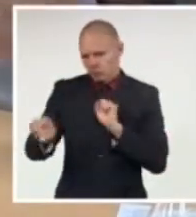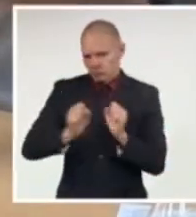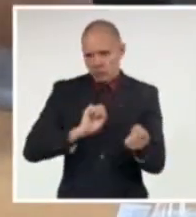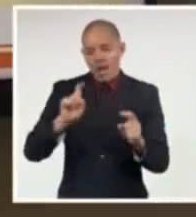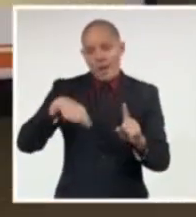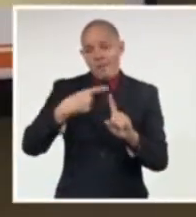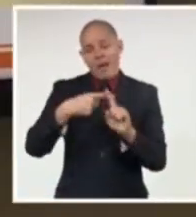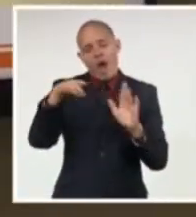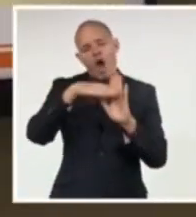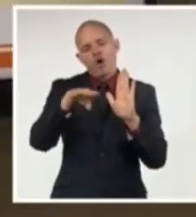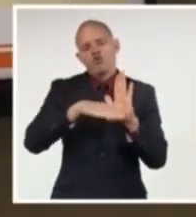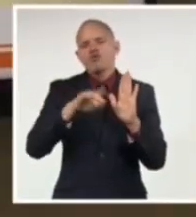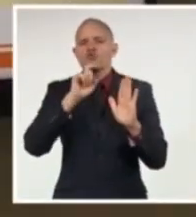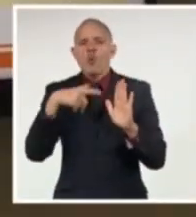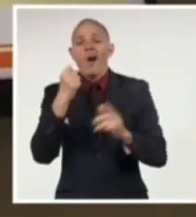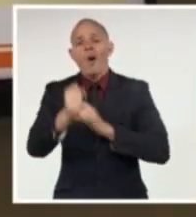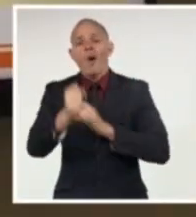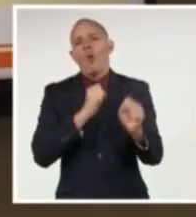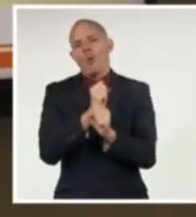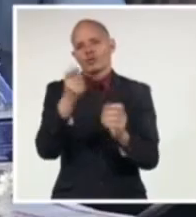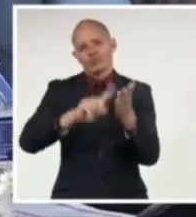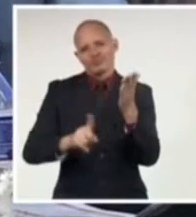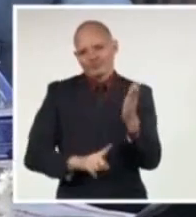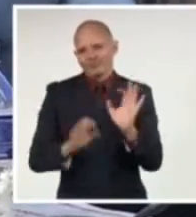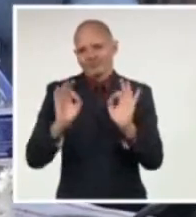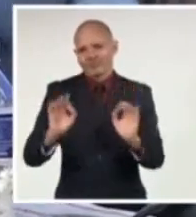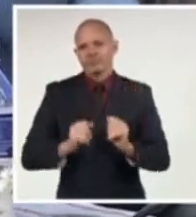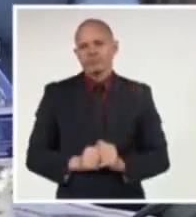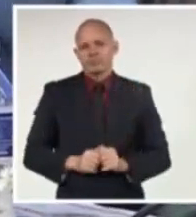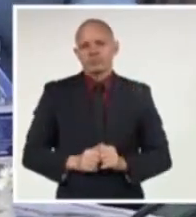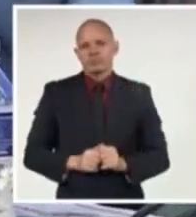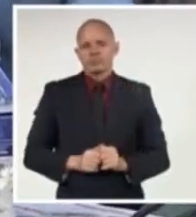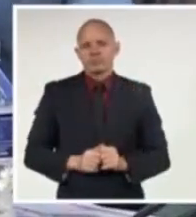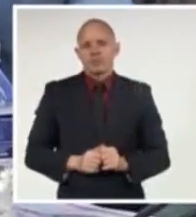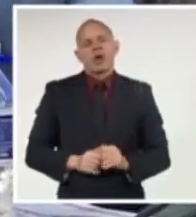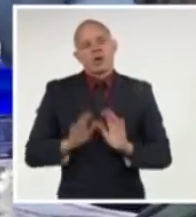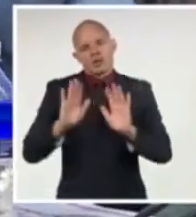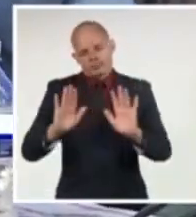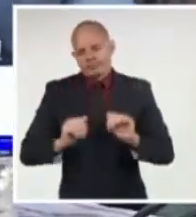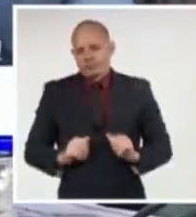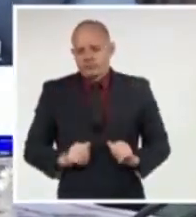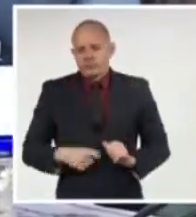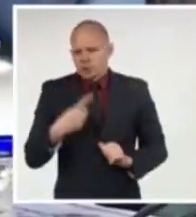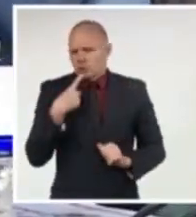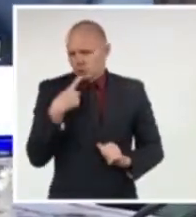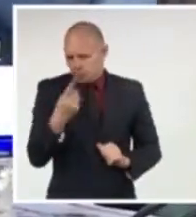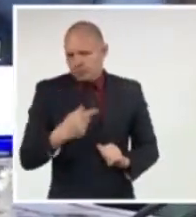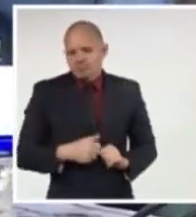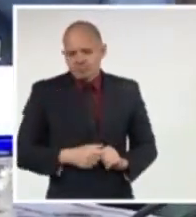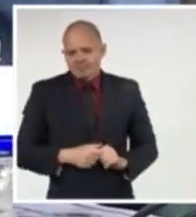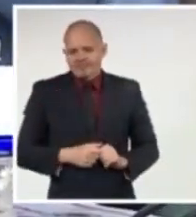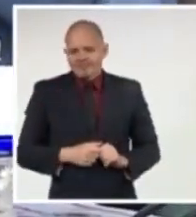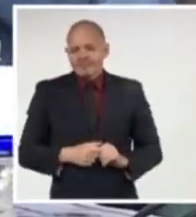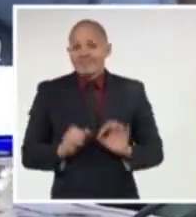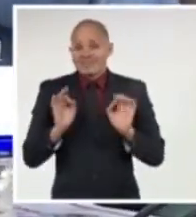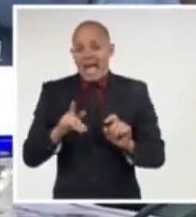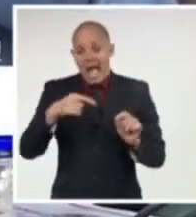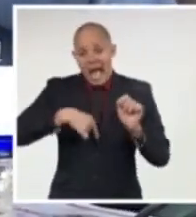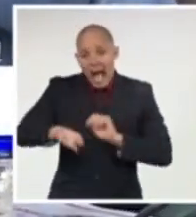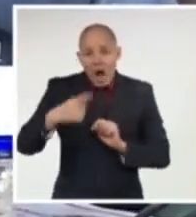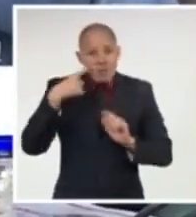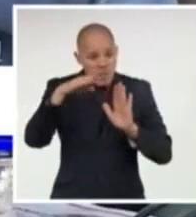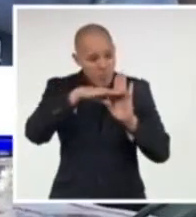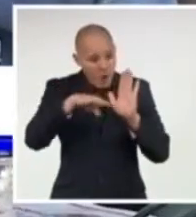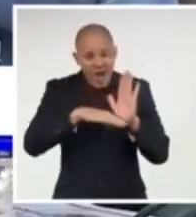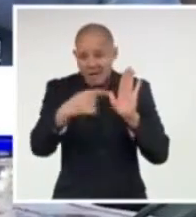uso racional de la energía. Es imprescindible, vamos a usar la palabra que dice el comandante, que esto se revise